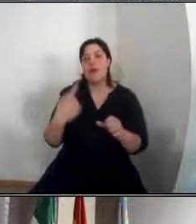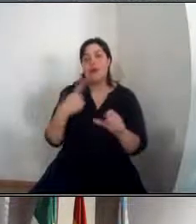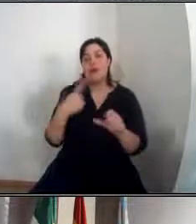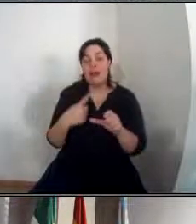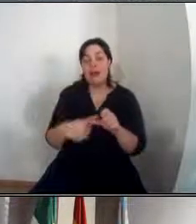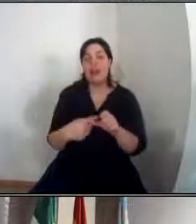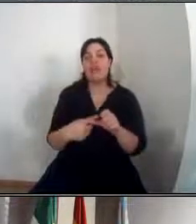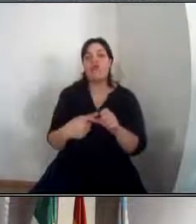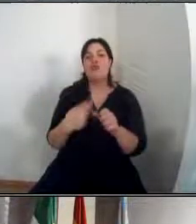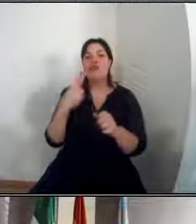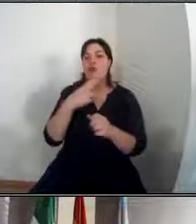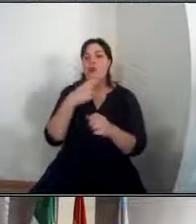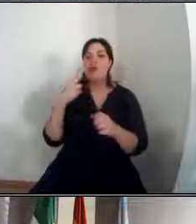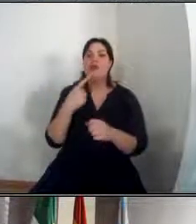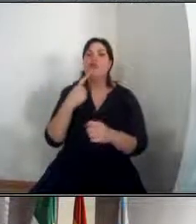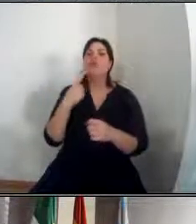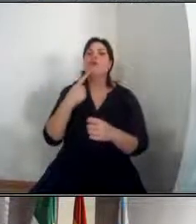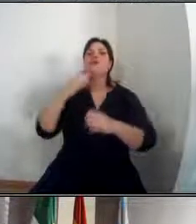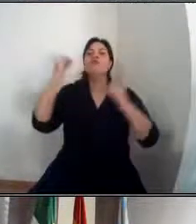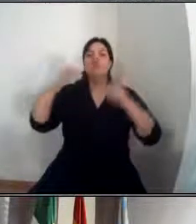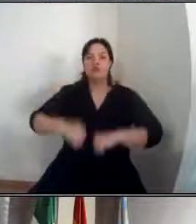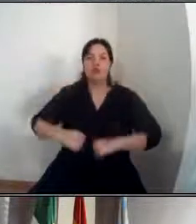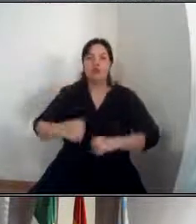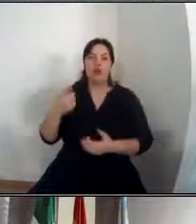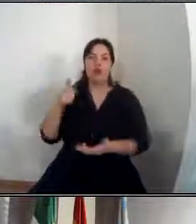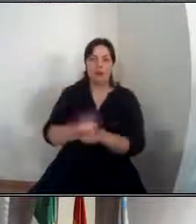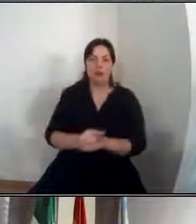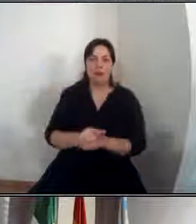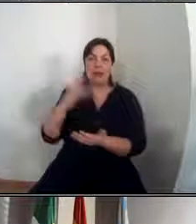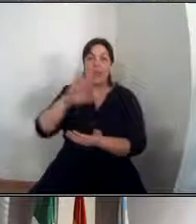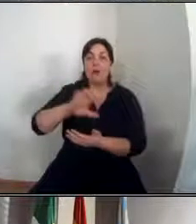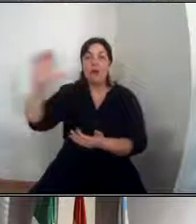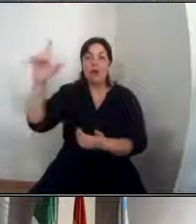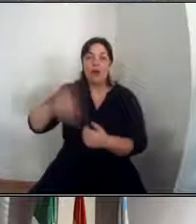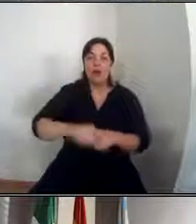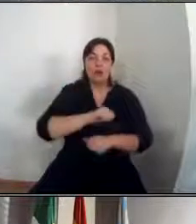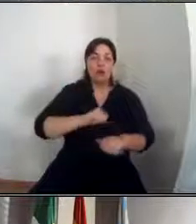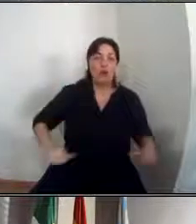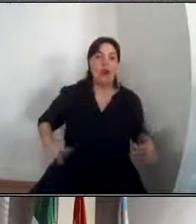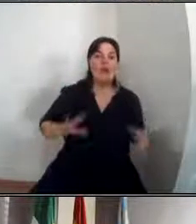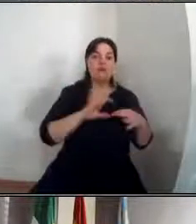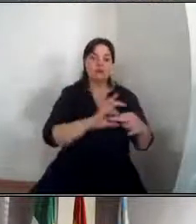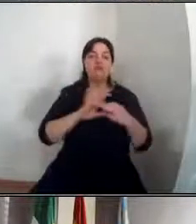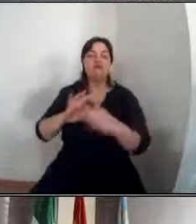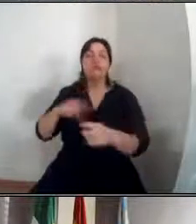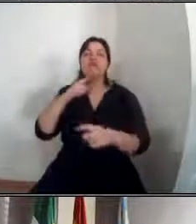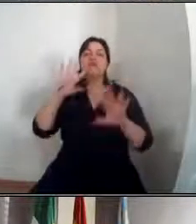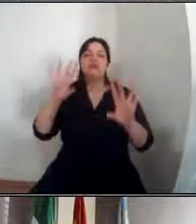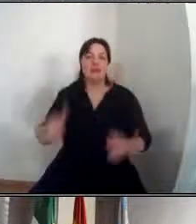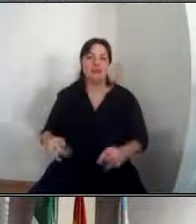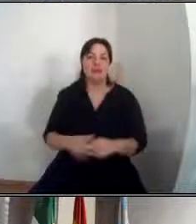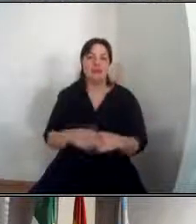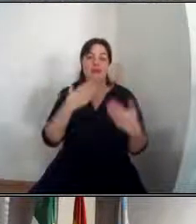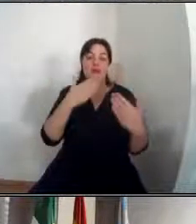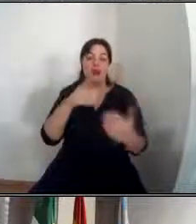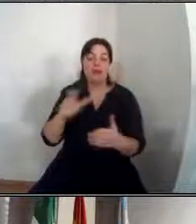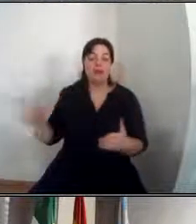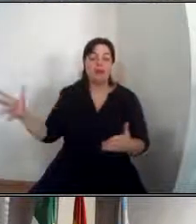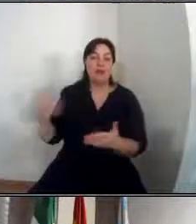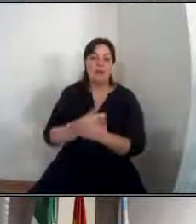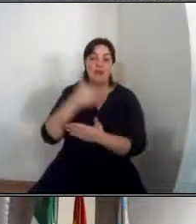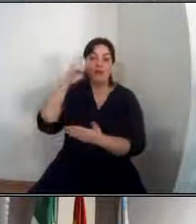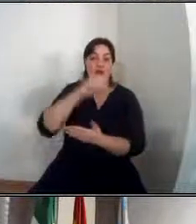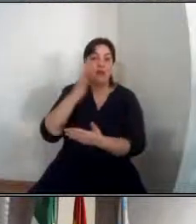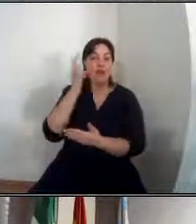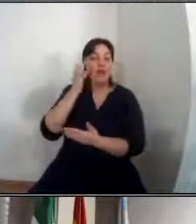reafirmar su compromiso europeo y también con Portugal. Muchas gracias a todas y a todos.